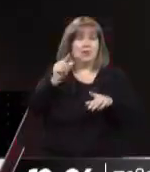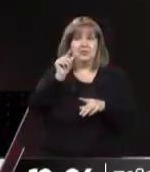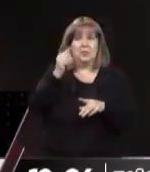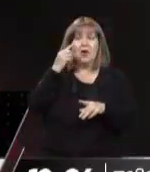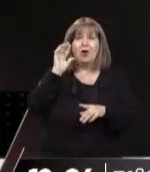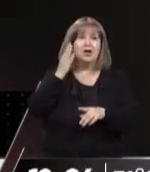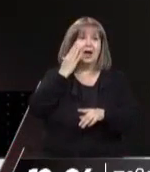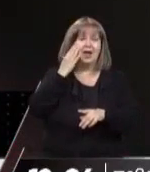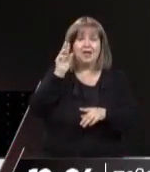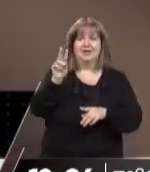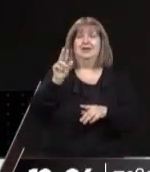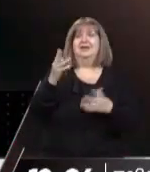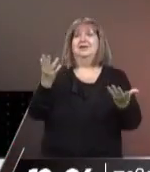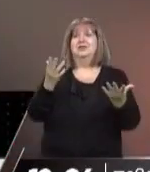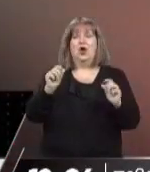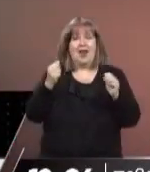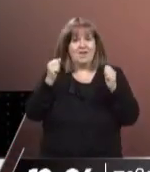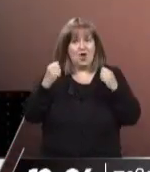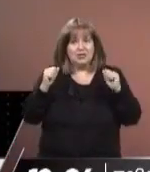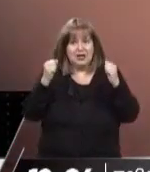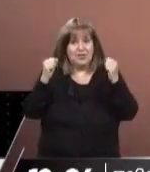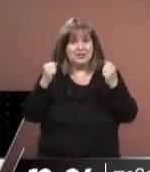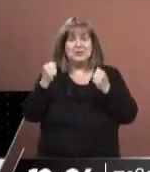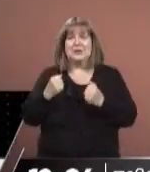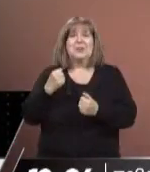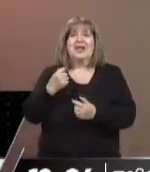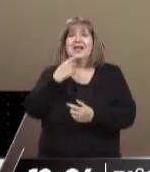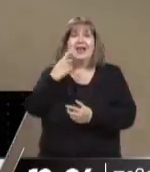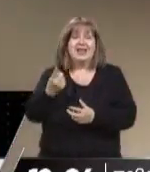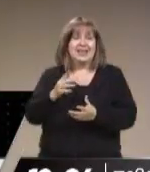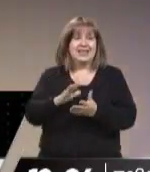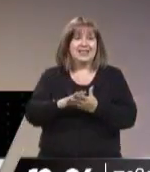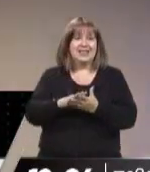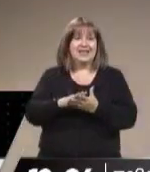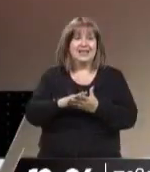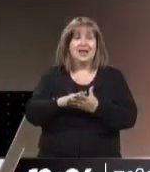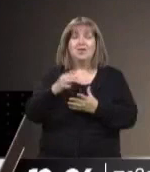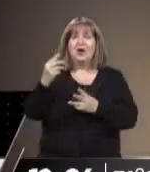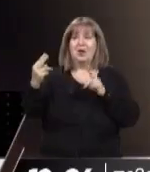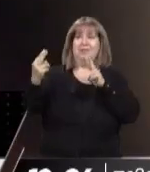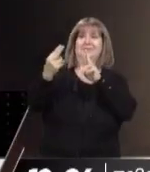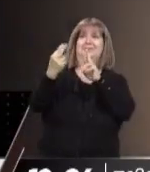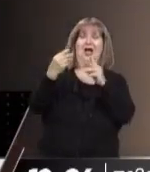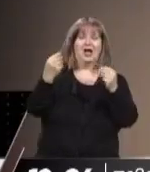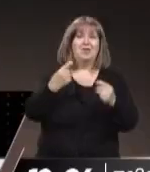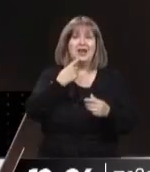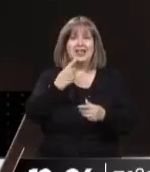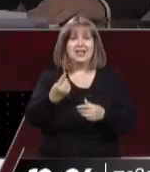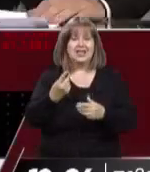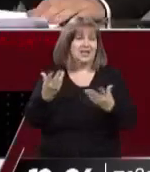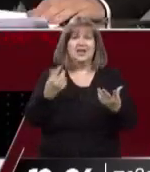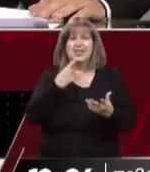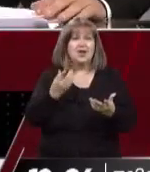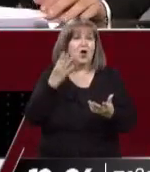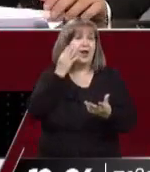poquito, no lo podía creer, estaba muy nervioso. ¿Qué le dijiste? Claro, eso, me imagino tú, ese primer contacto y diálogo, ¿no? Cuando él te dice, no sé